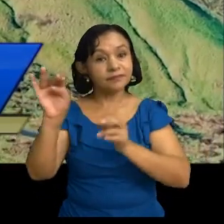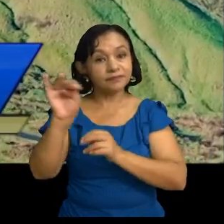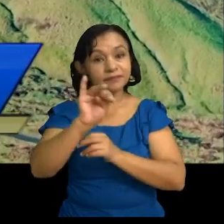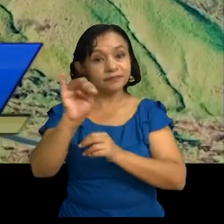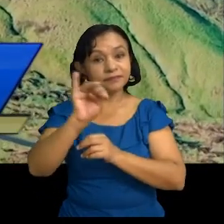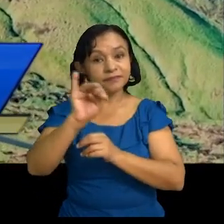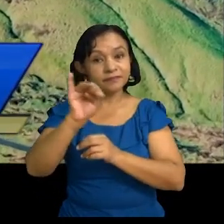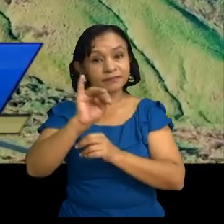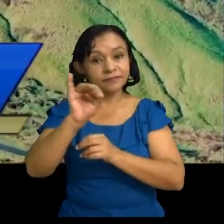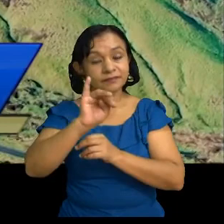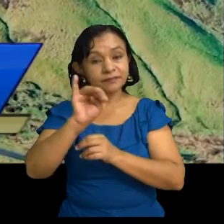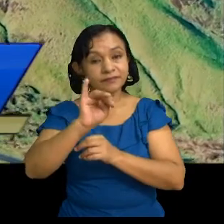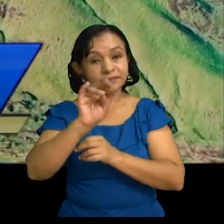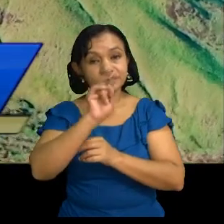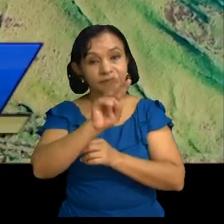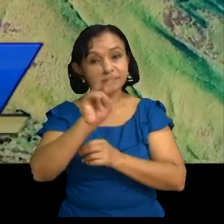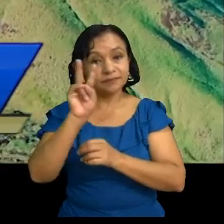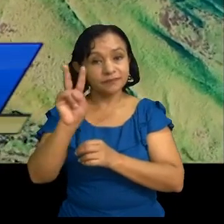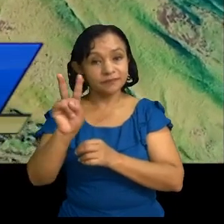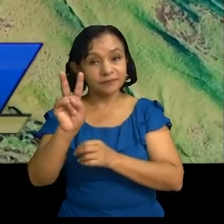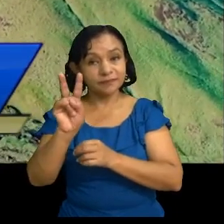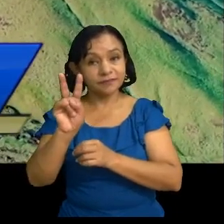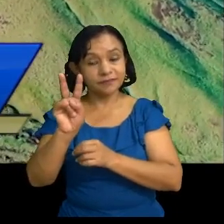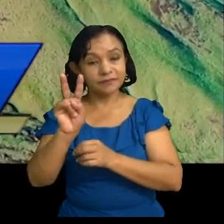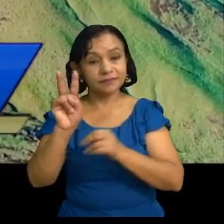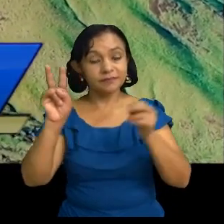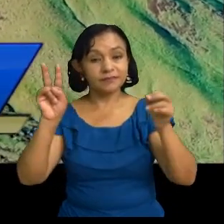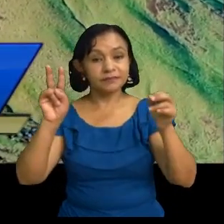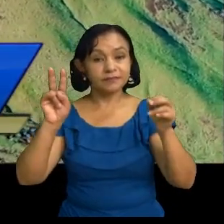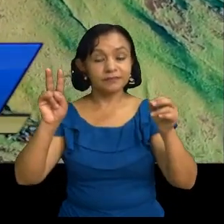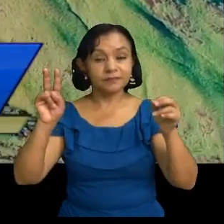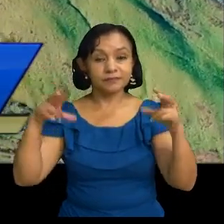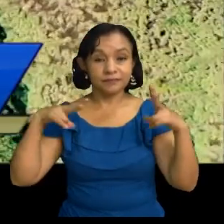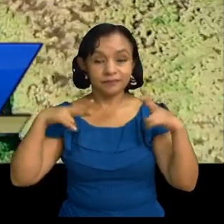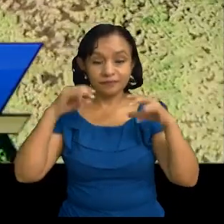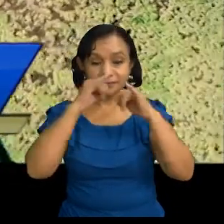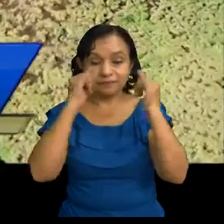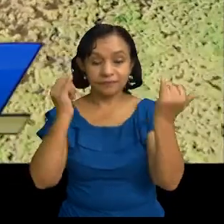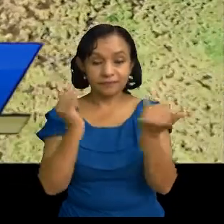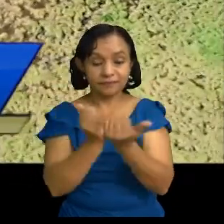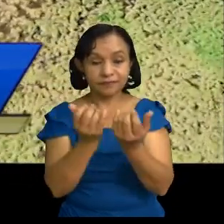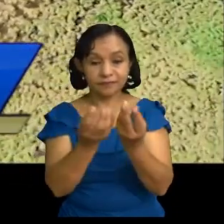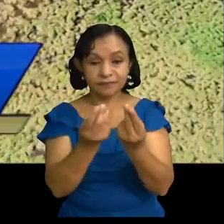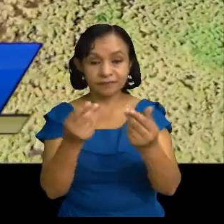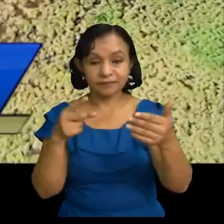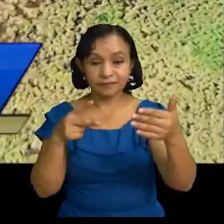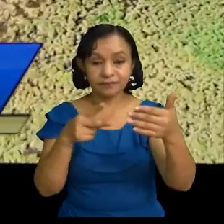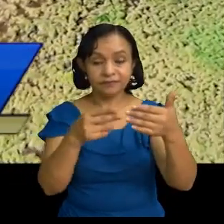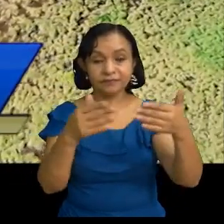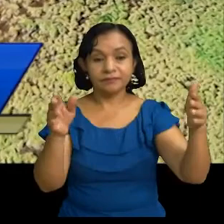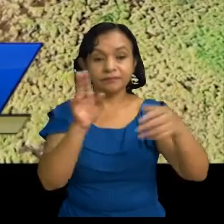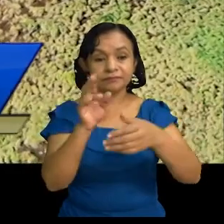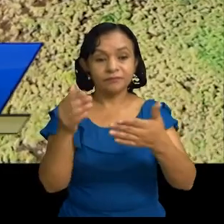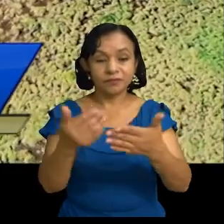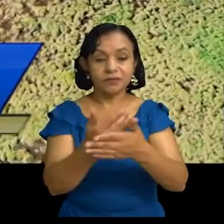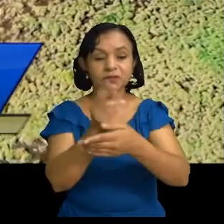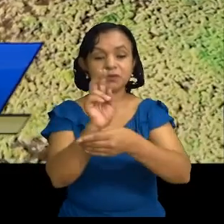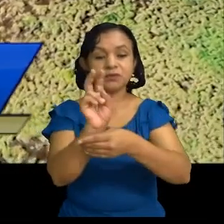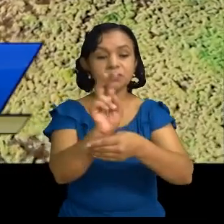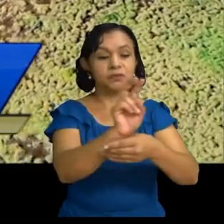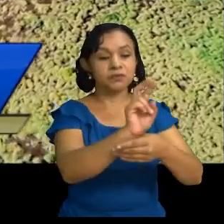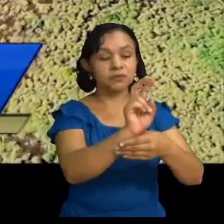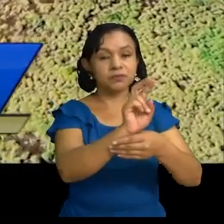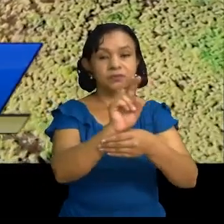nosotros en conmemoración al 22 de abril el día internacional de nuestra madre tierra vamos a inaugurar este mirador miradores